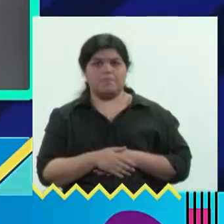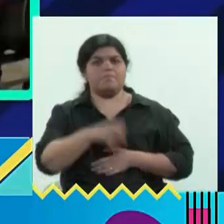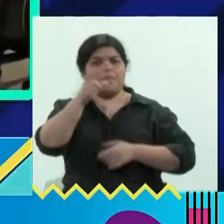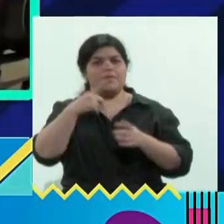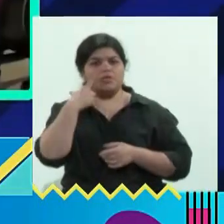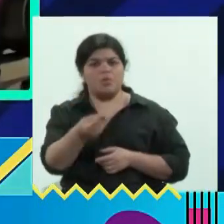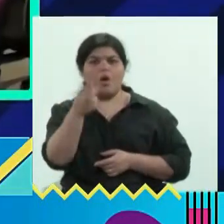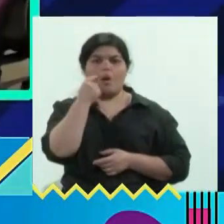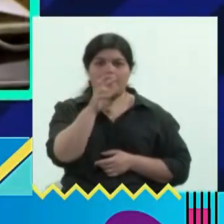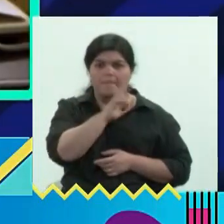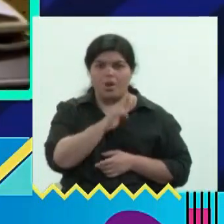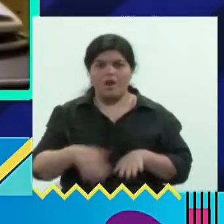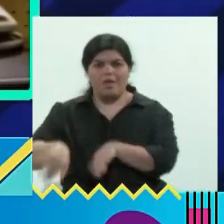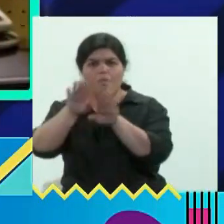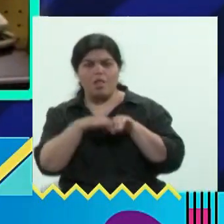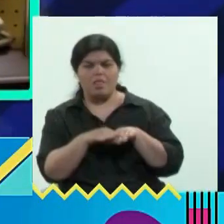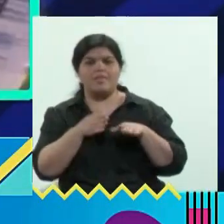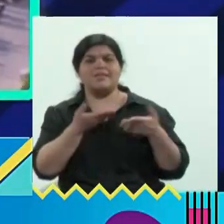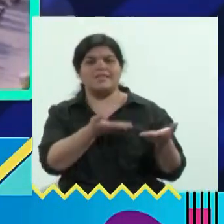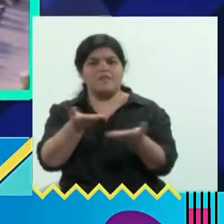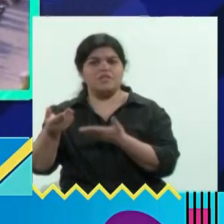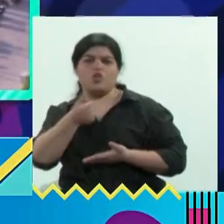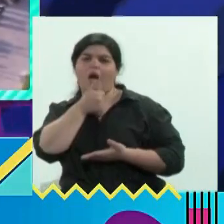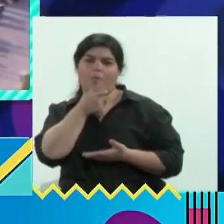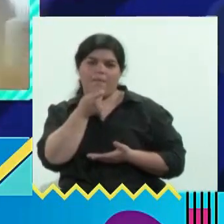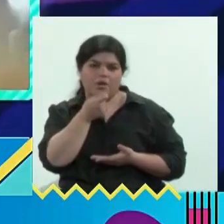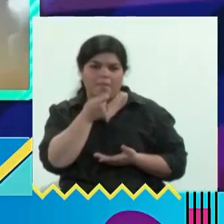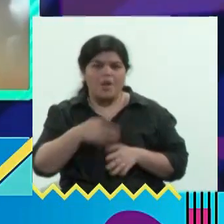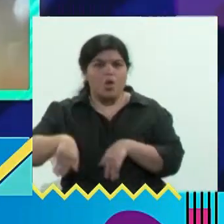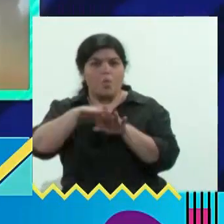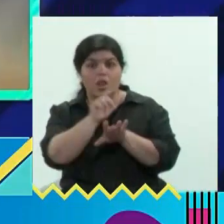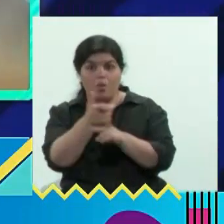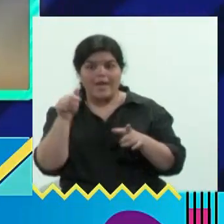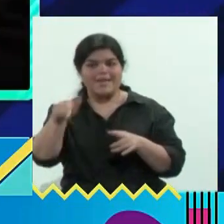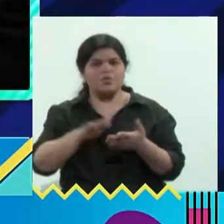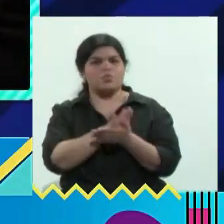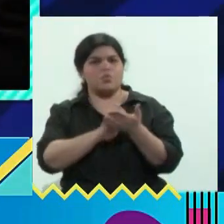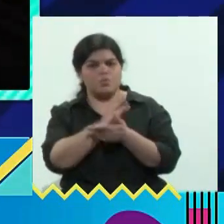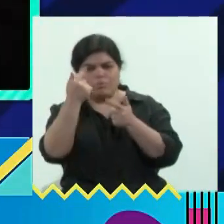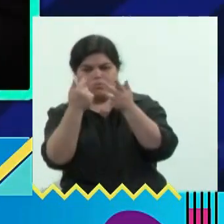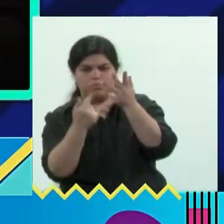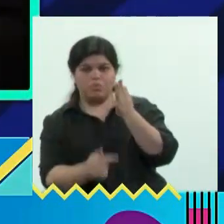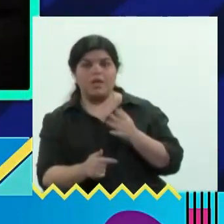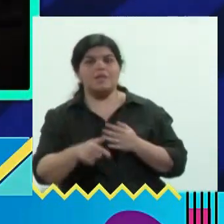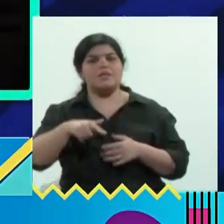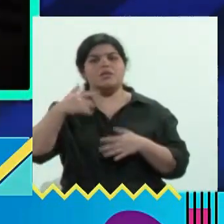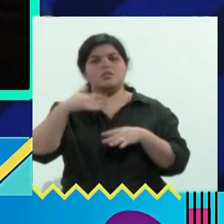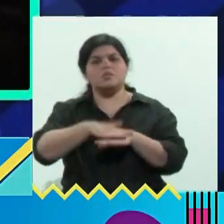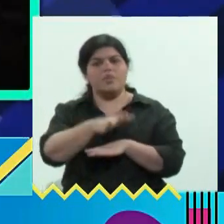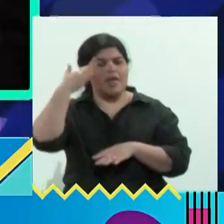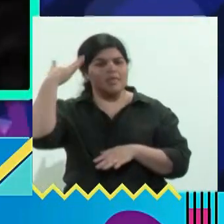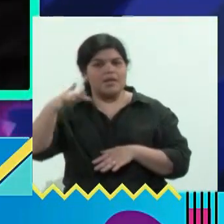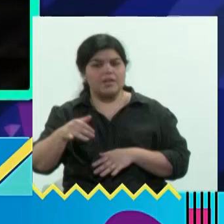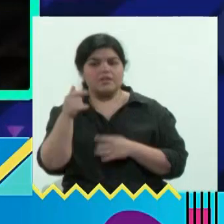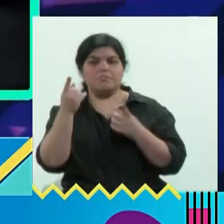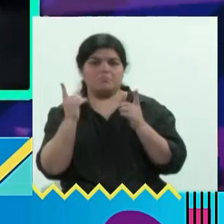y ciudadanas a los servicios públicos, al agua, ¿no? Por tanto, una ciudad inteligente de verdad es la que sabe resolver los problemas